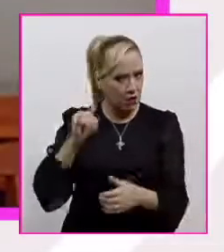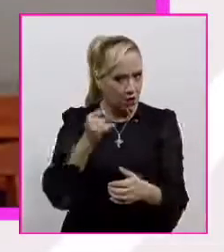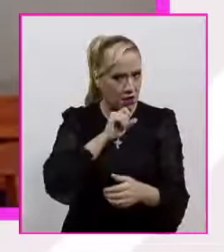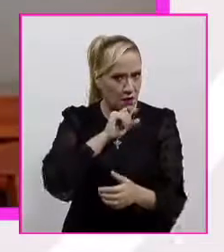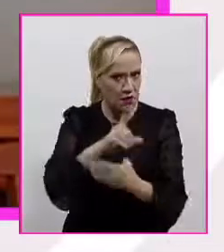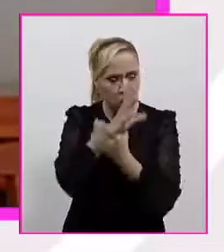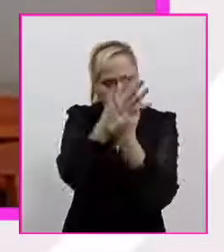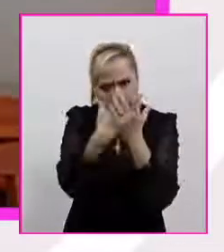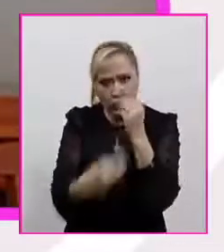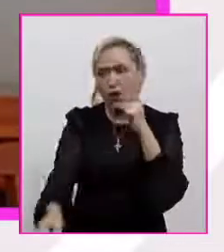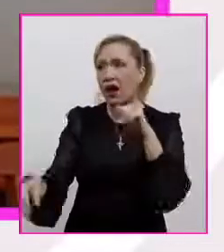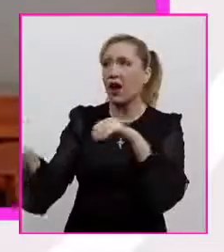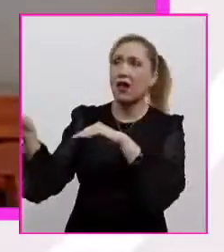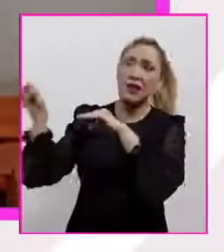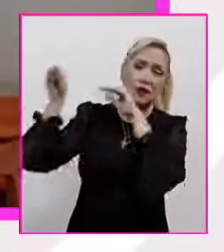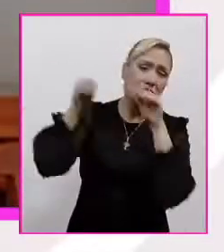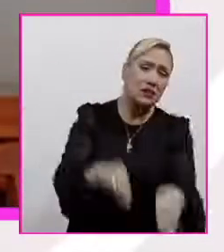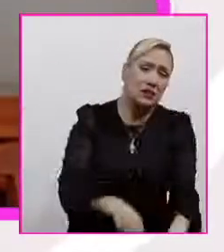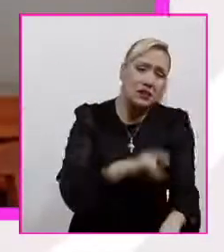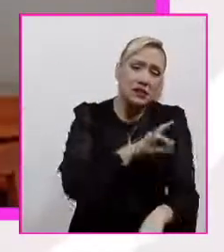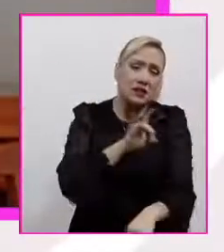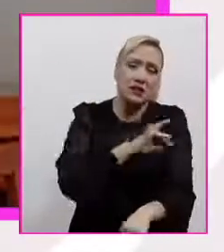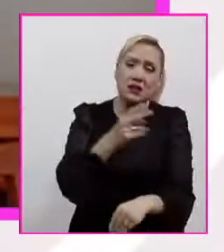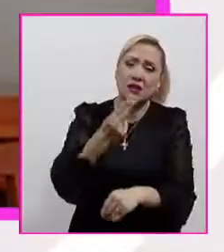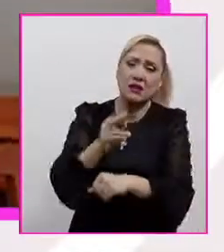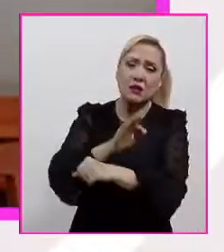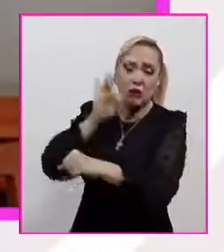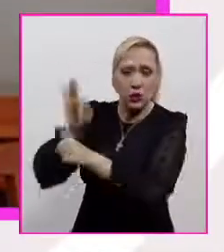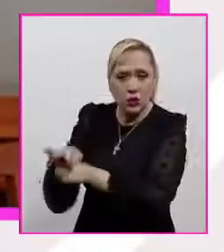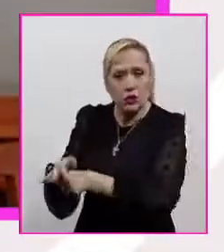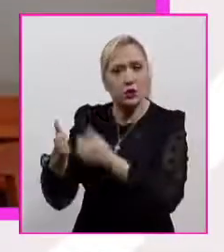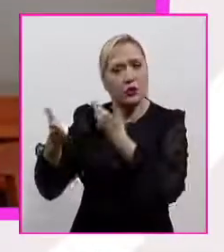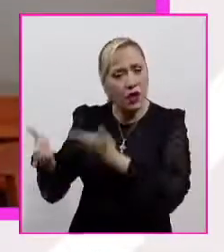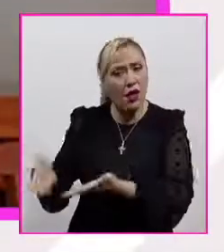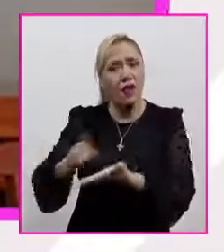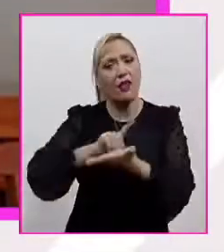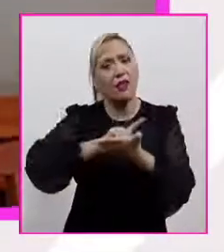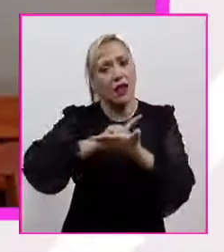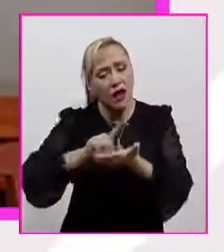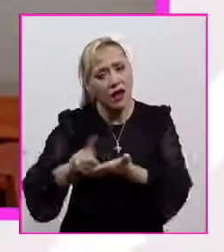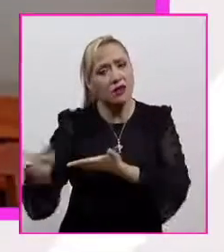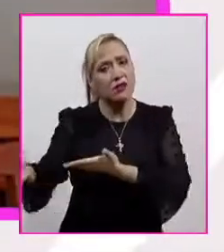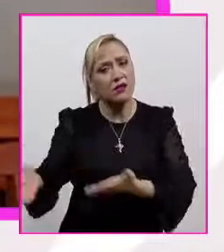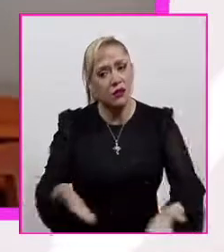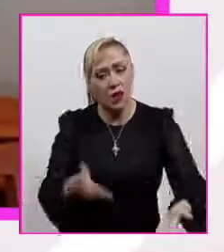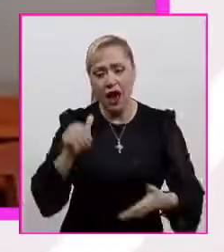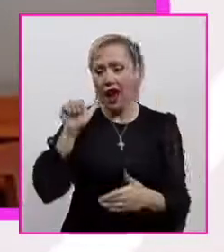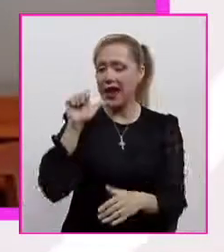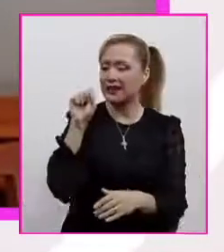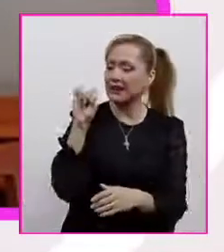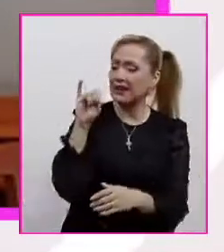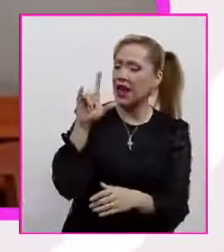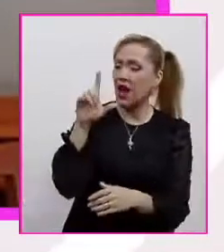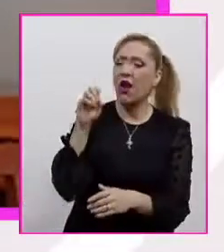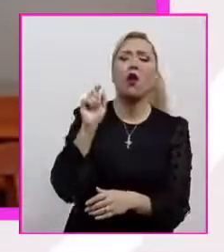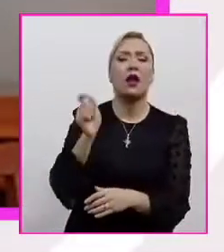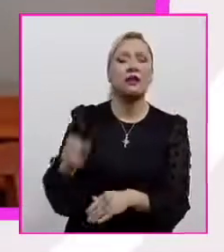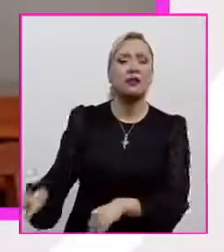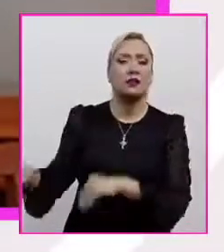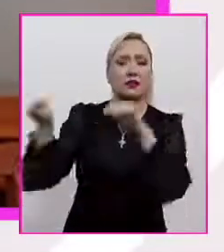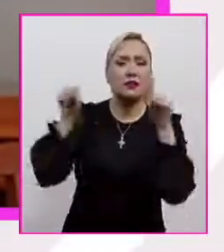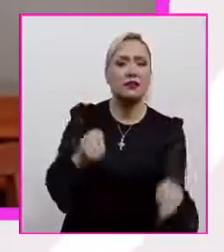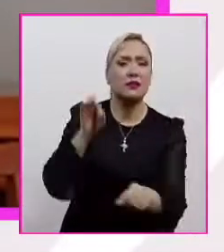¿no? Y tienen la misma necesidad de protección y el mismo derecho humano al asilo. No hay distinción. La